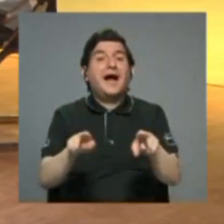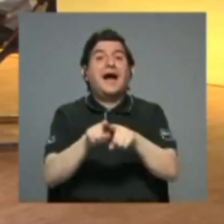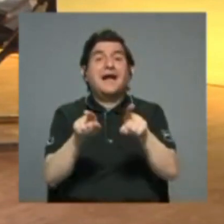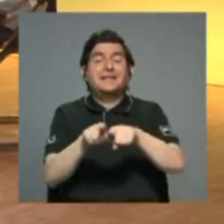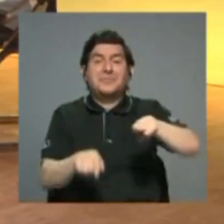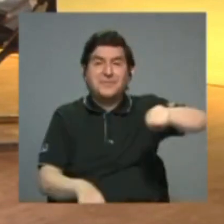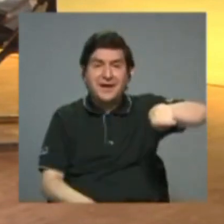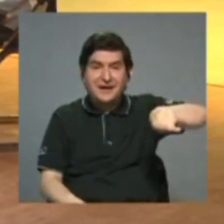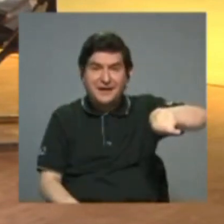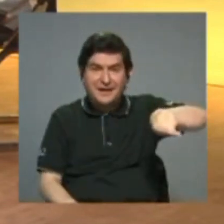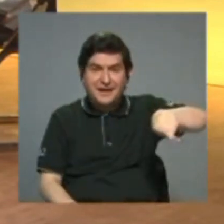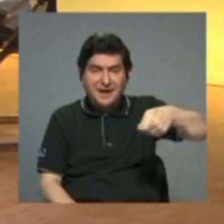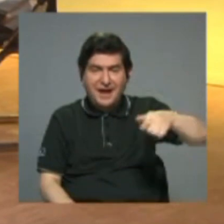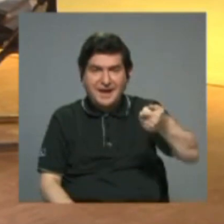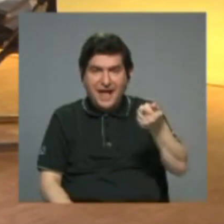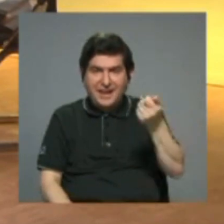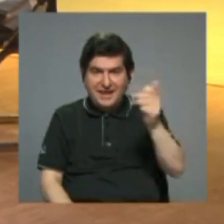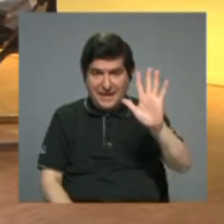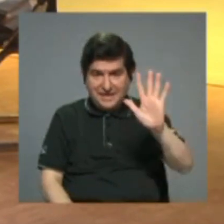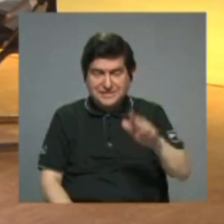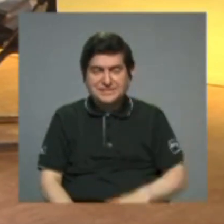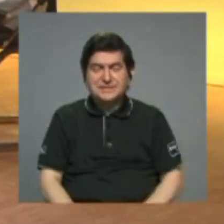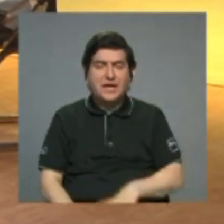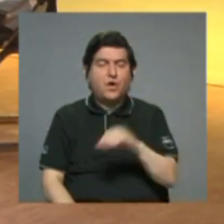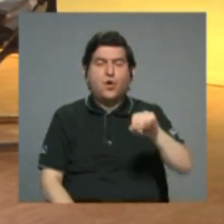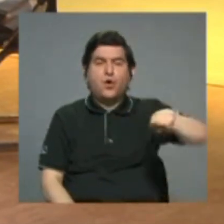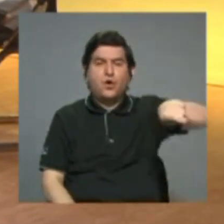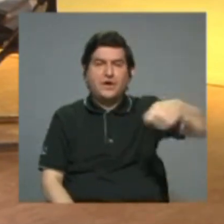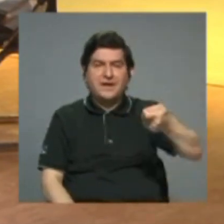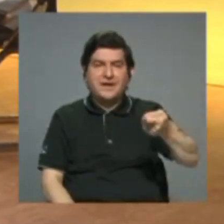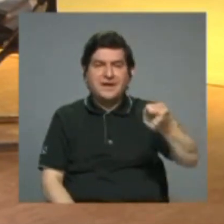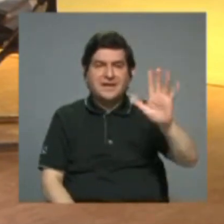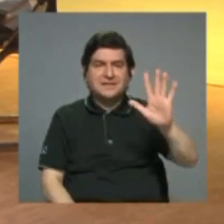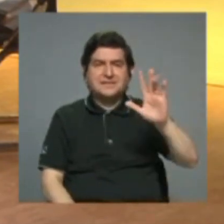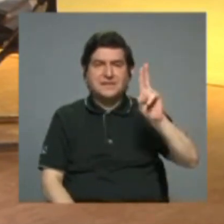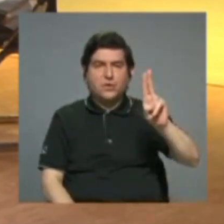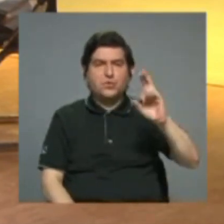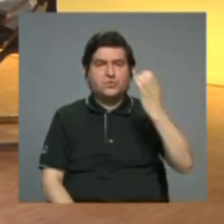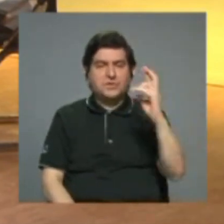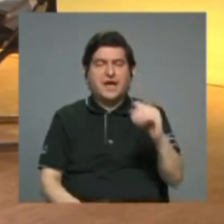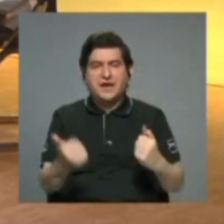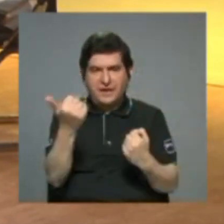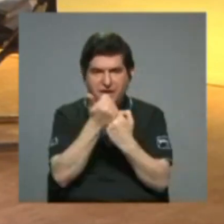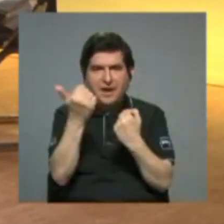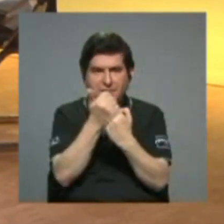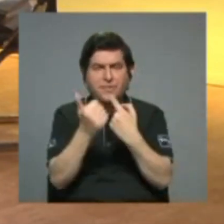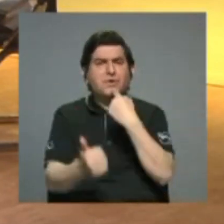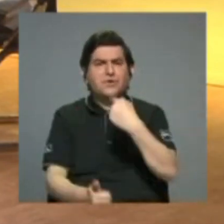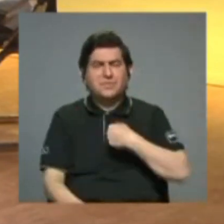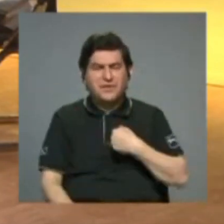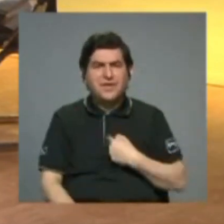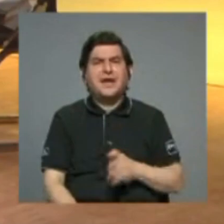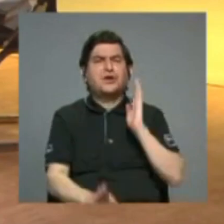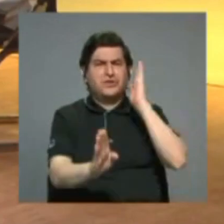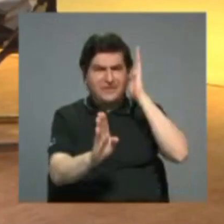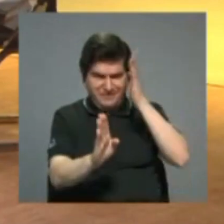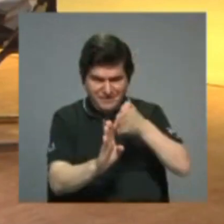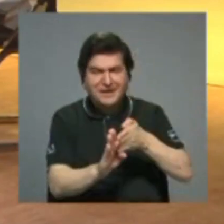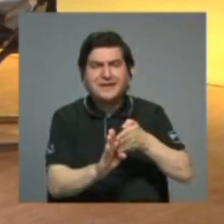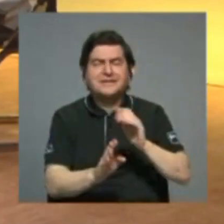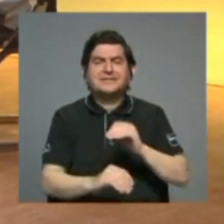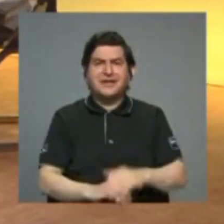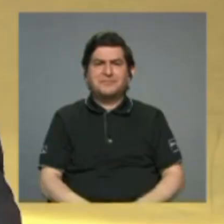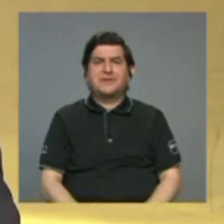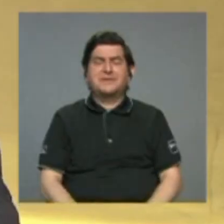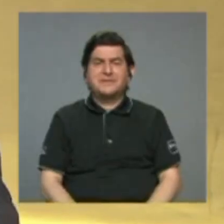Canal 15 o 15 UCR, que ha recibido apoyo, y me dijeron expresamente